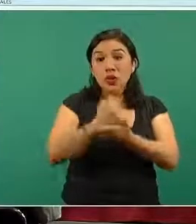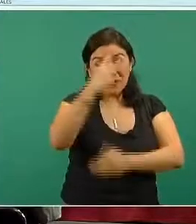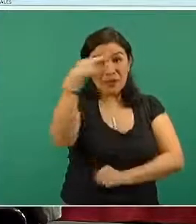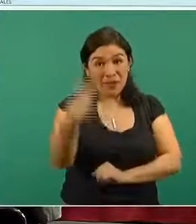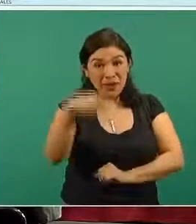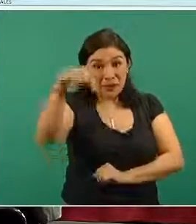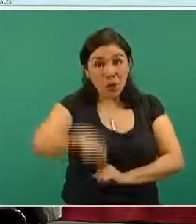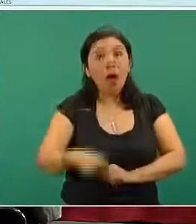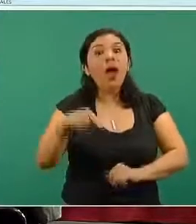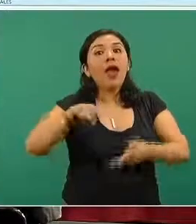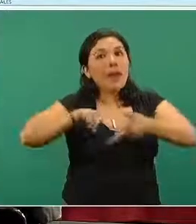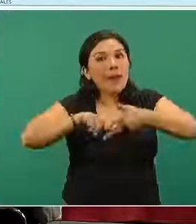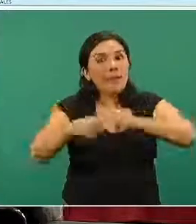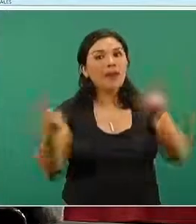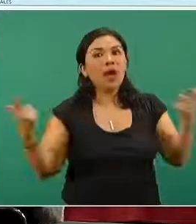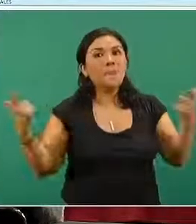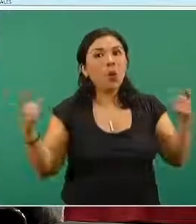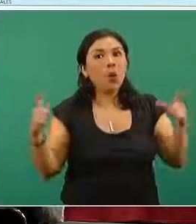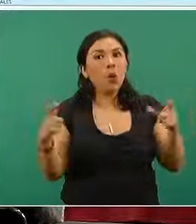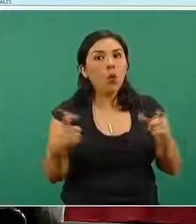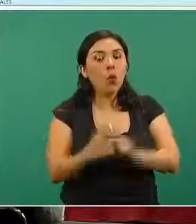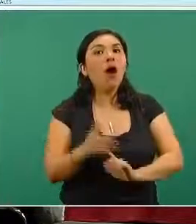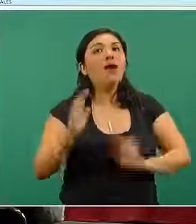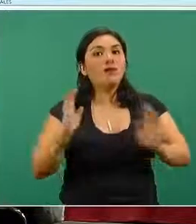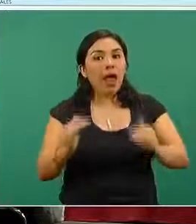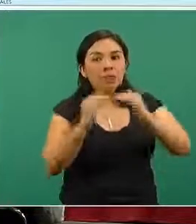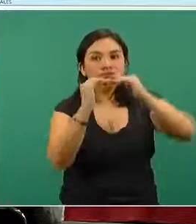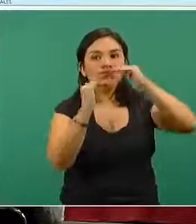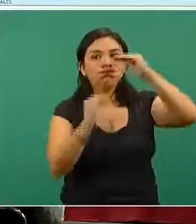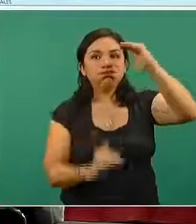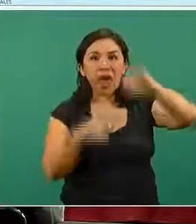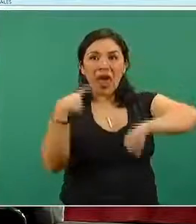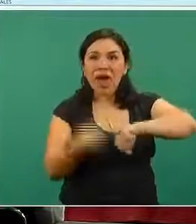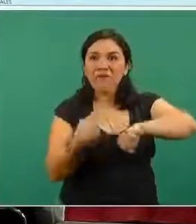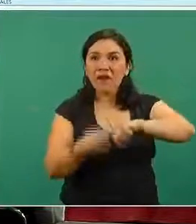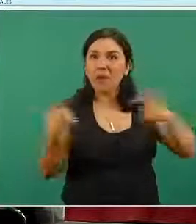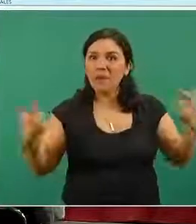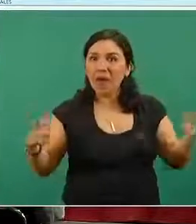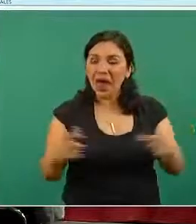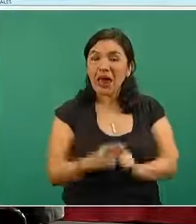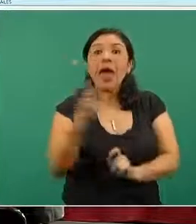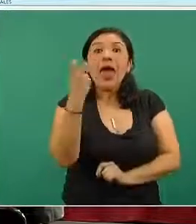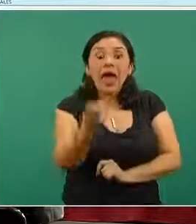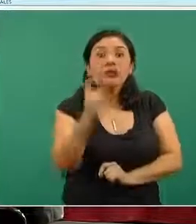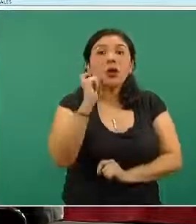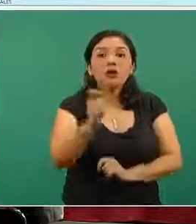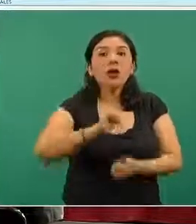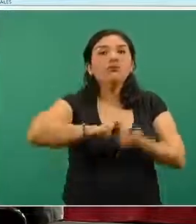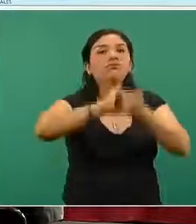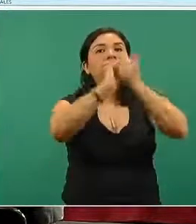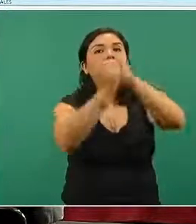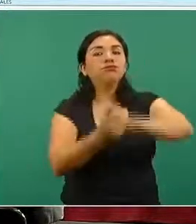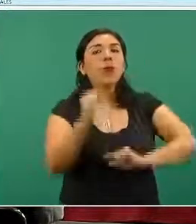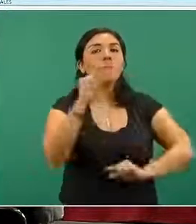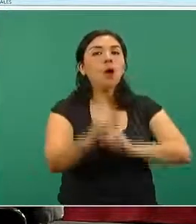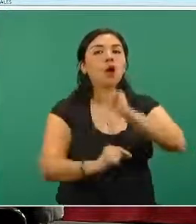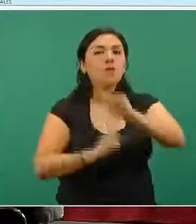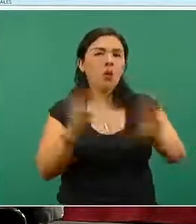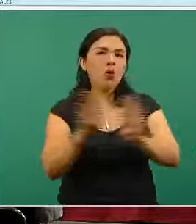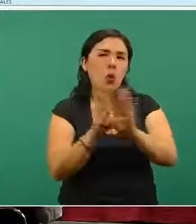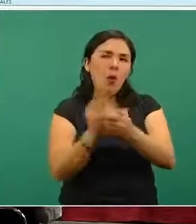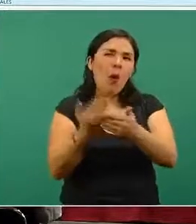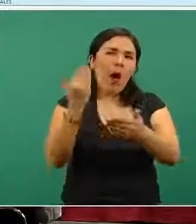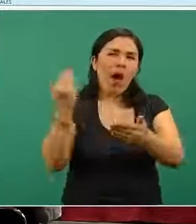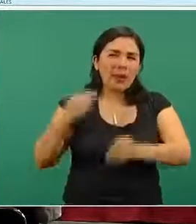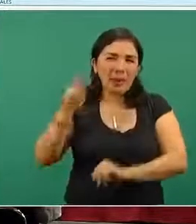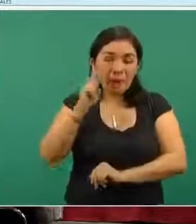México hay una tendencia franca a la baja. Y esto significa que poco a poco, tal cual como se ha venido